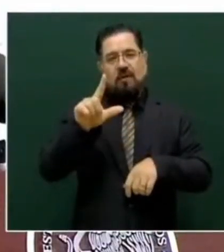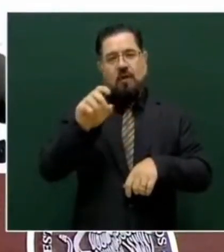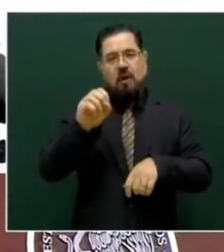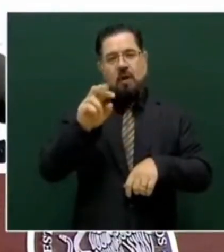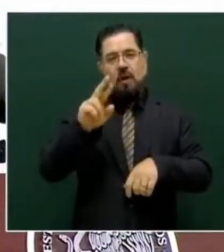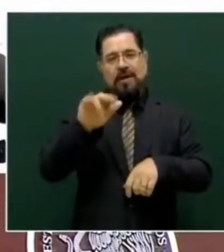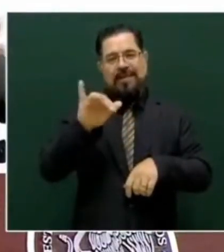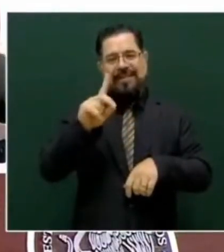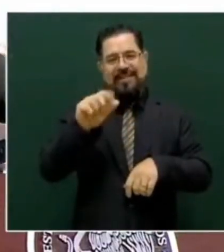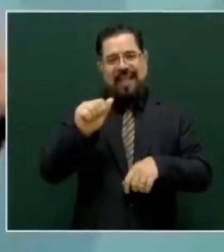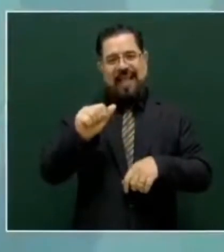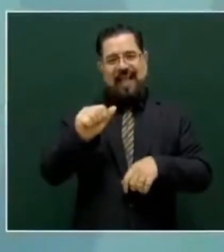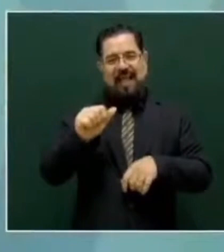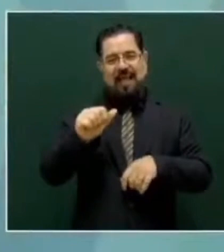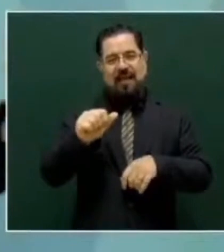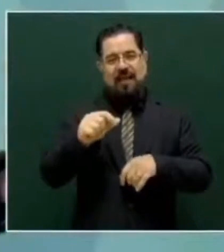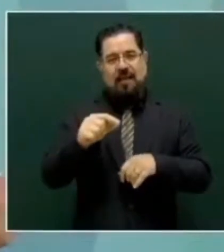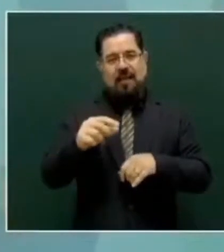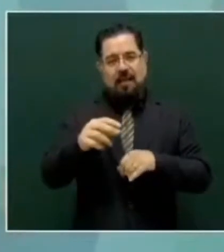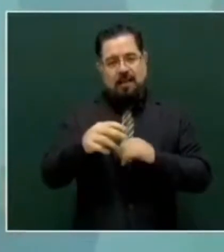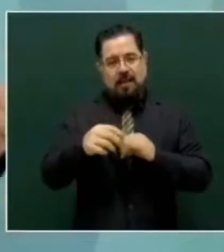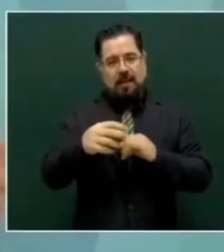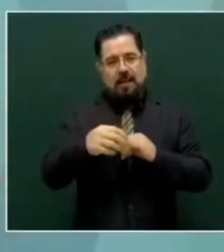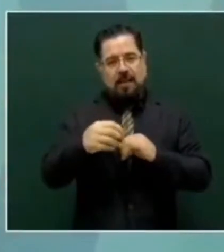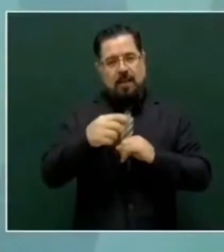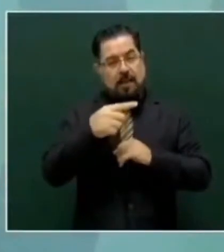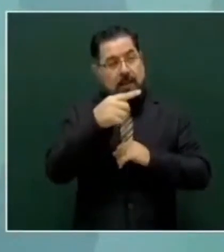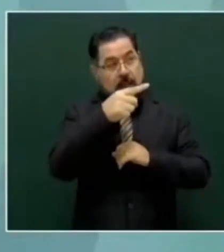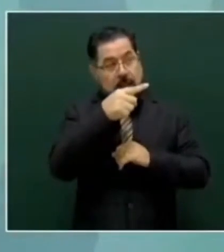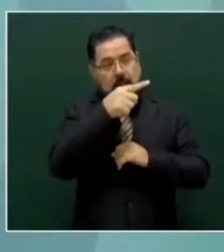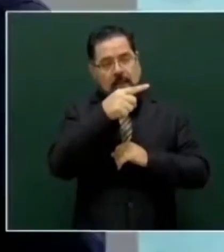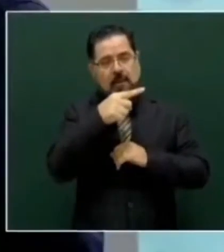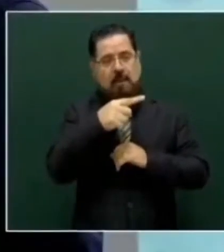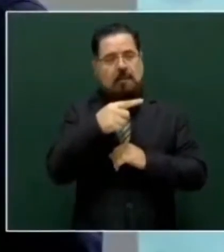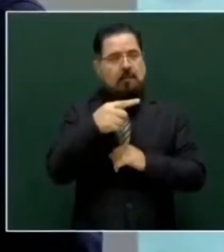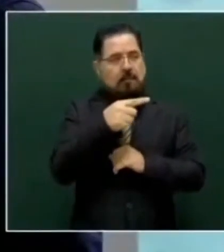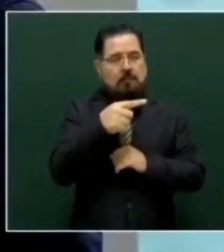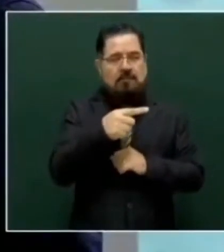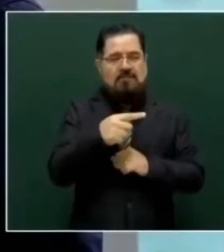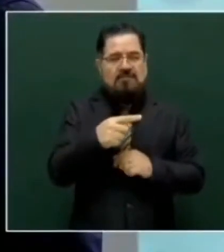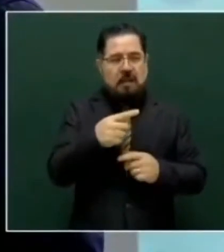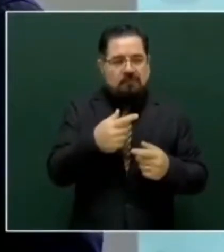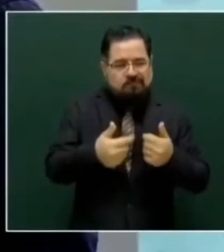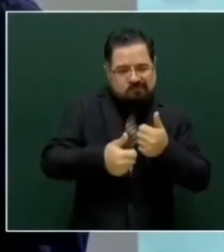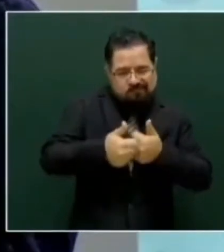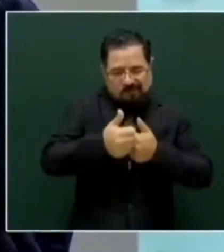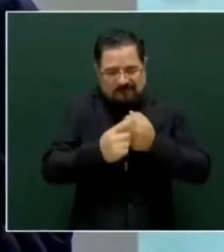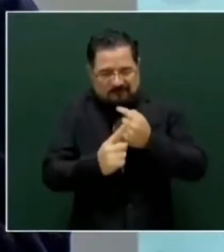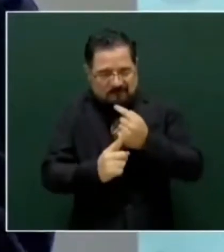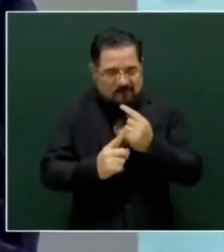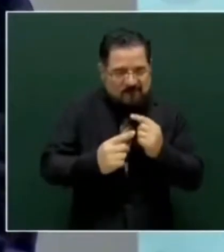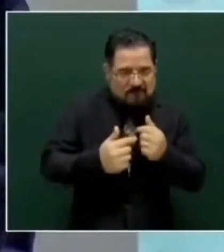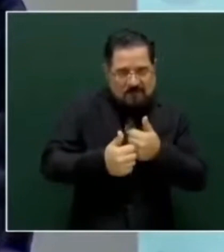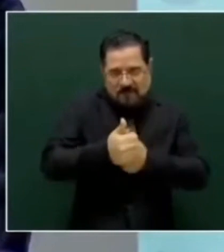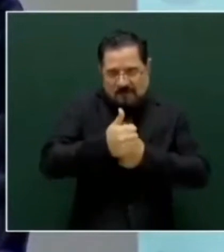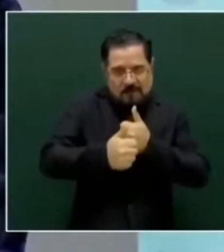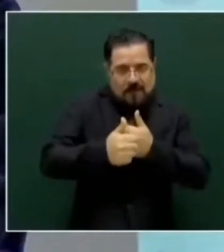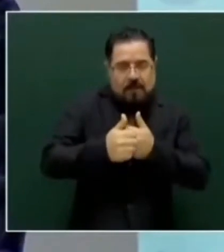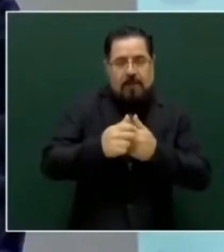andan como compitiendo a ver quién va a tratar más mal a los